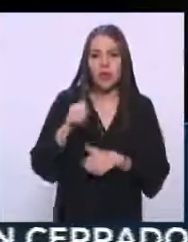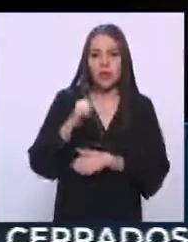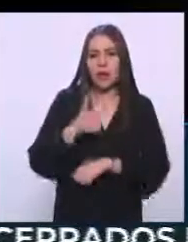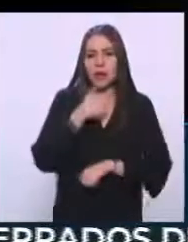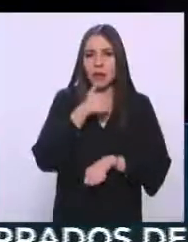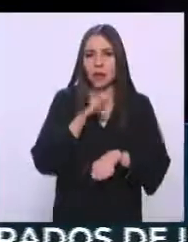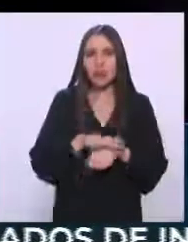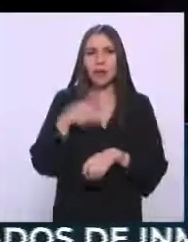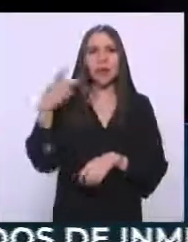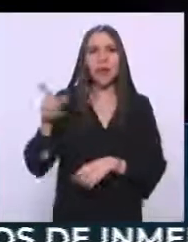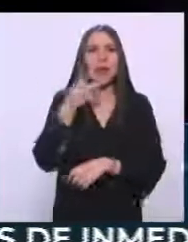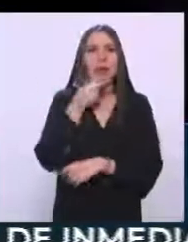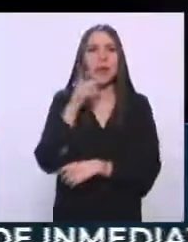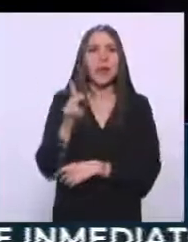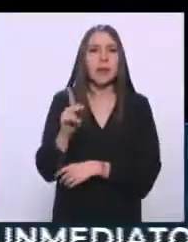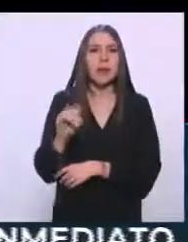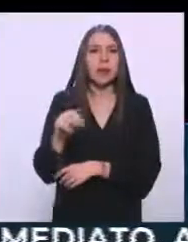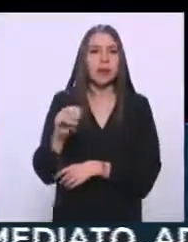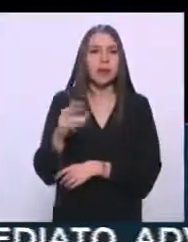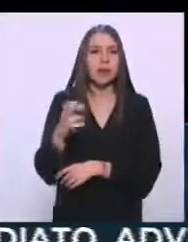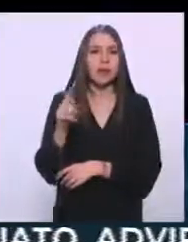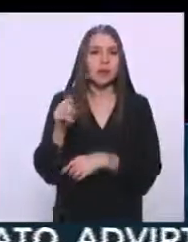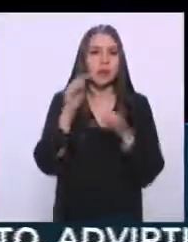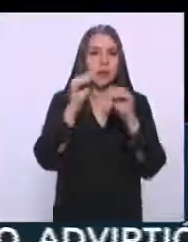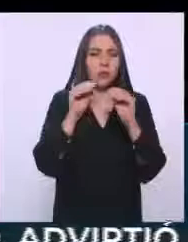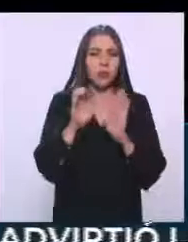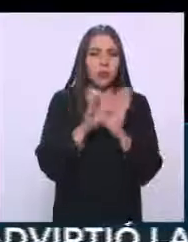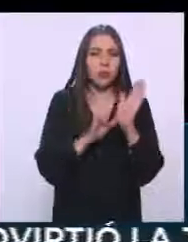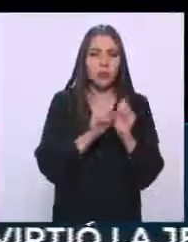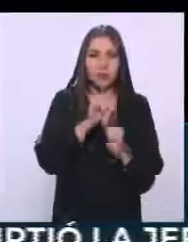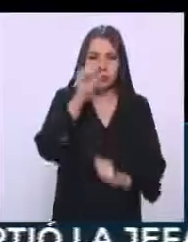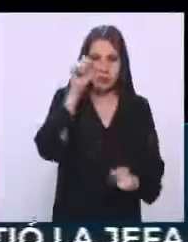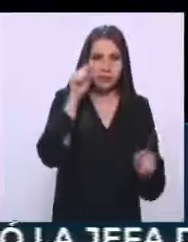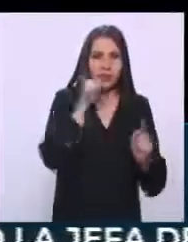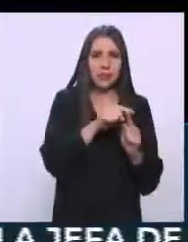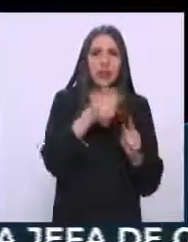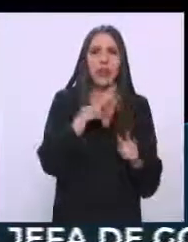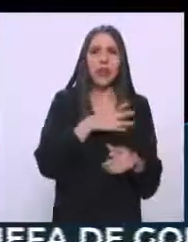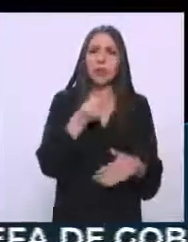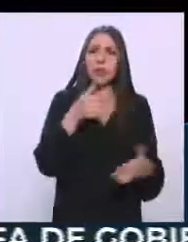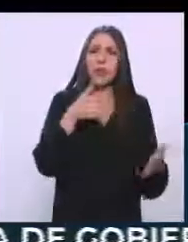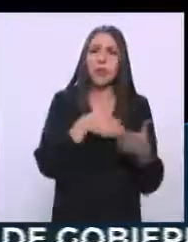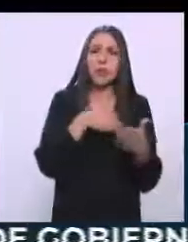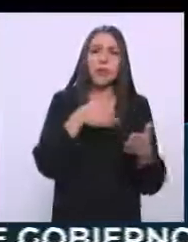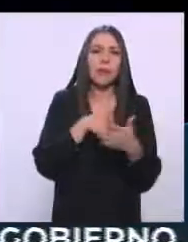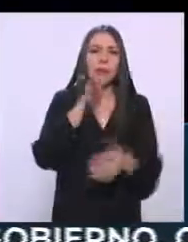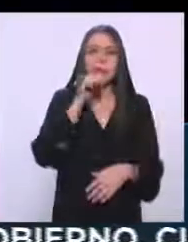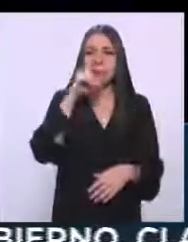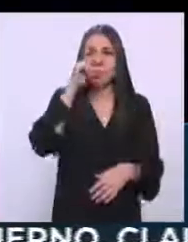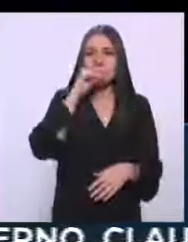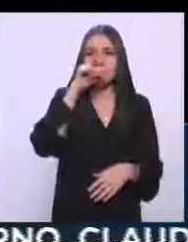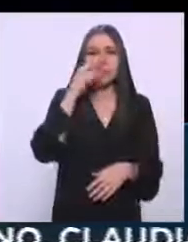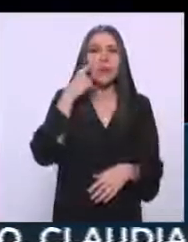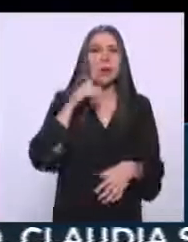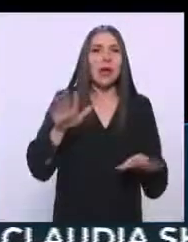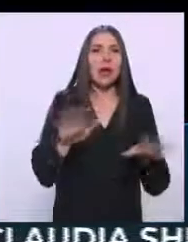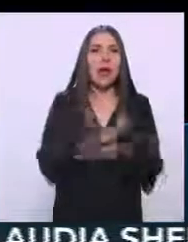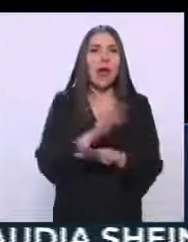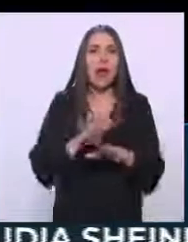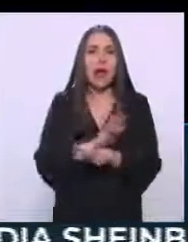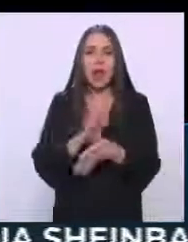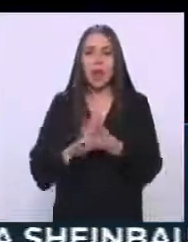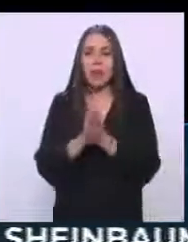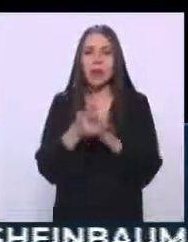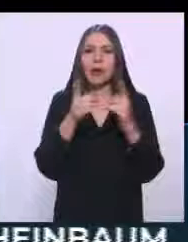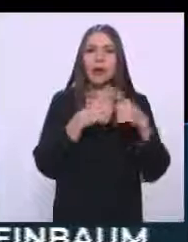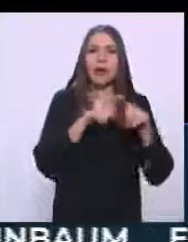Pinochet es una constitución que establece muchas barreras para el cambio y para el establecimiento de reformas, lo que aquí se